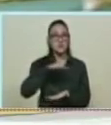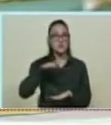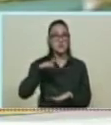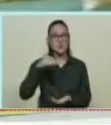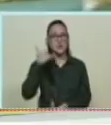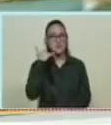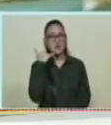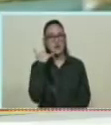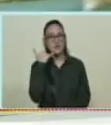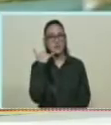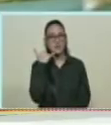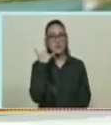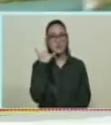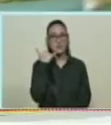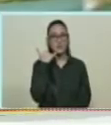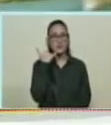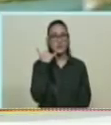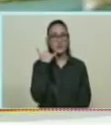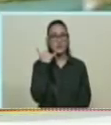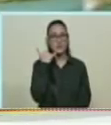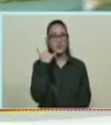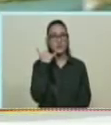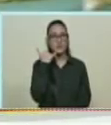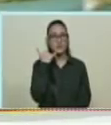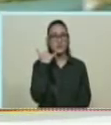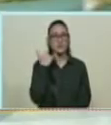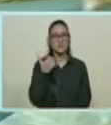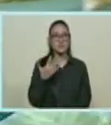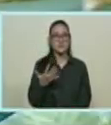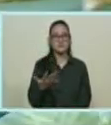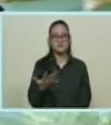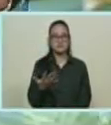su teléfono a